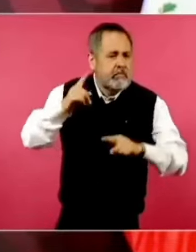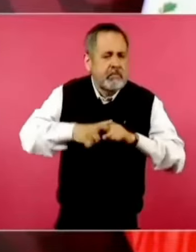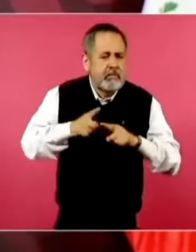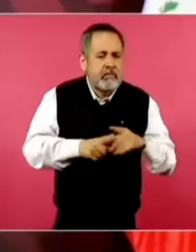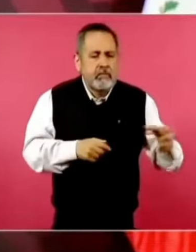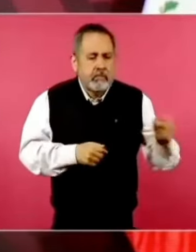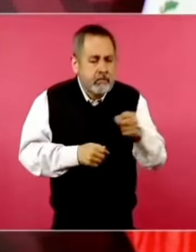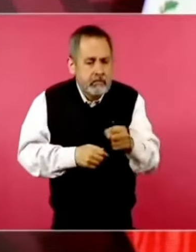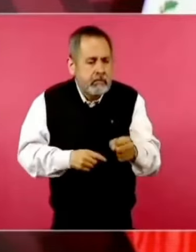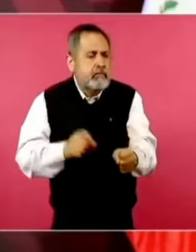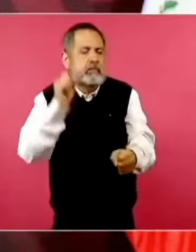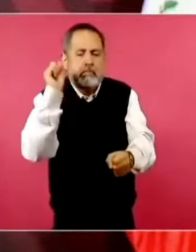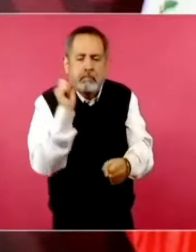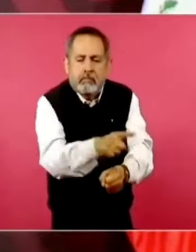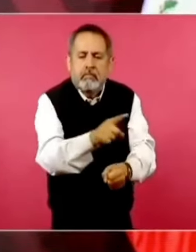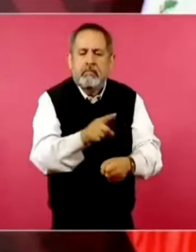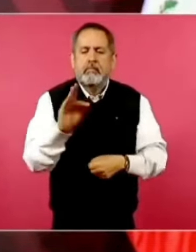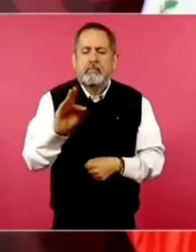Calderón.